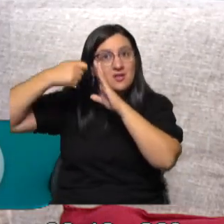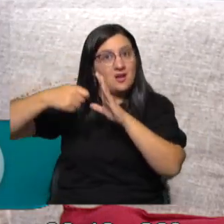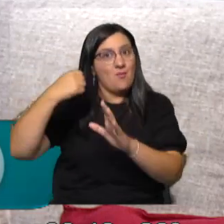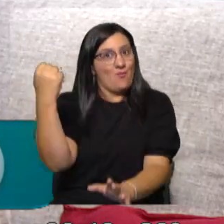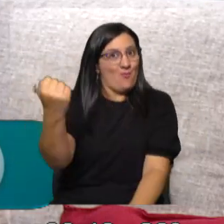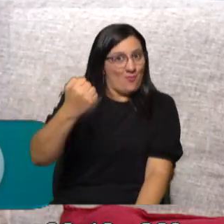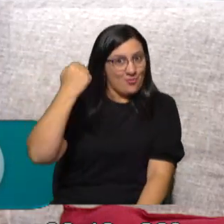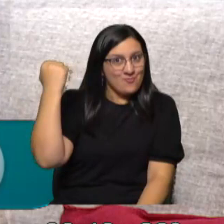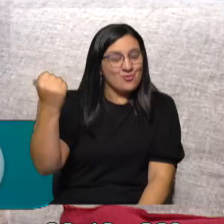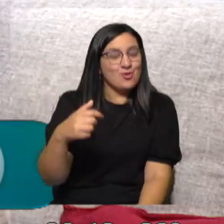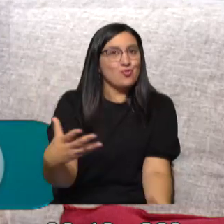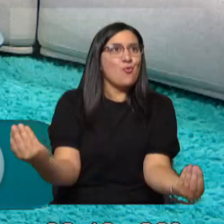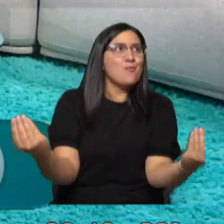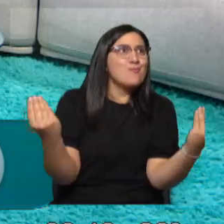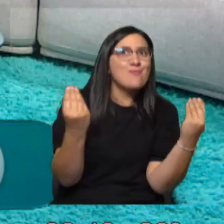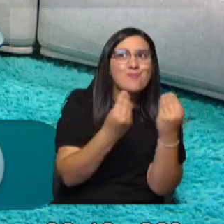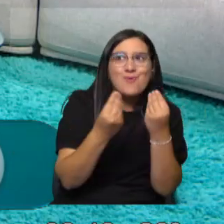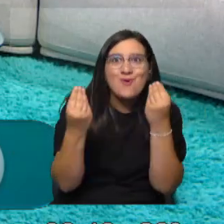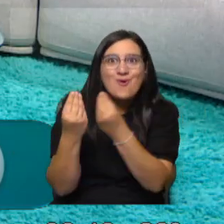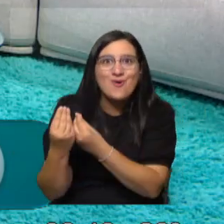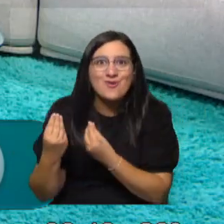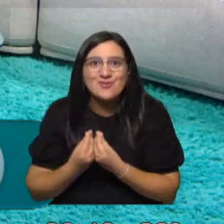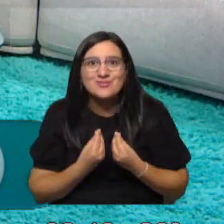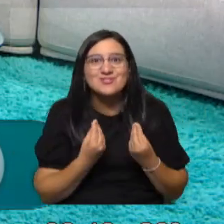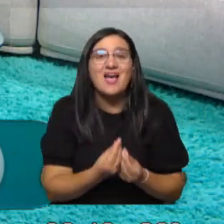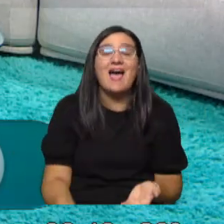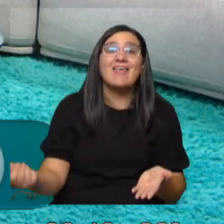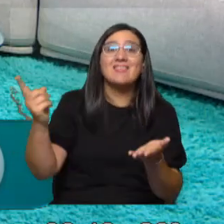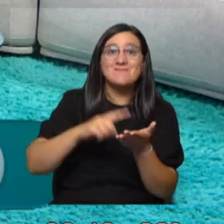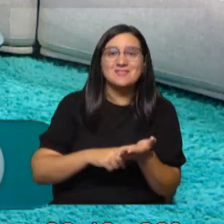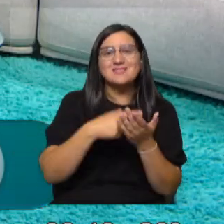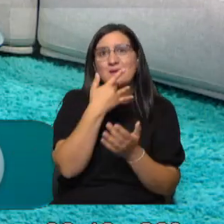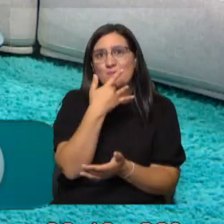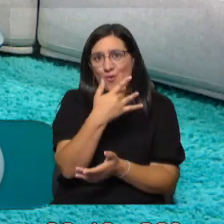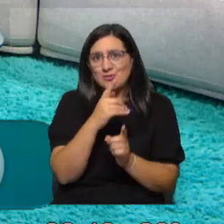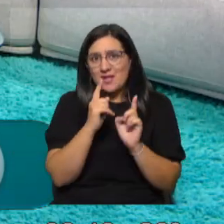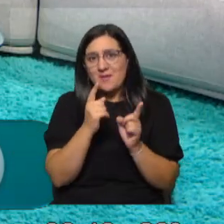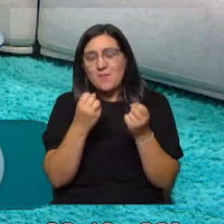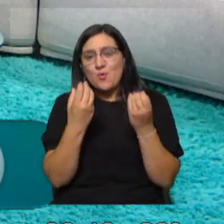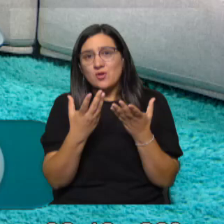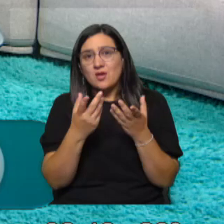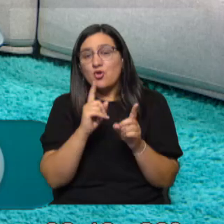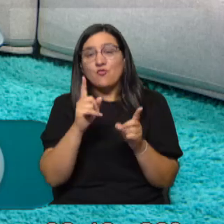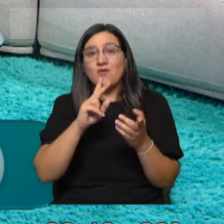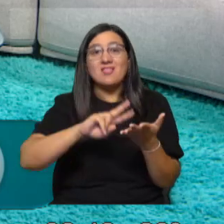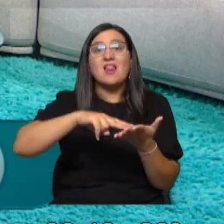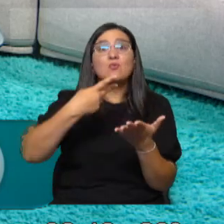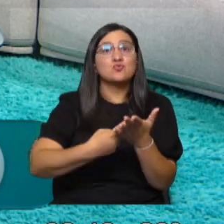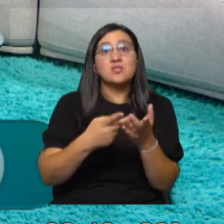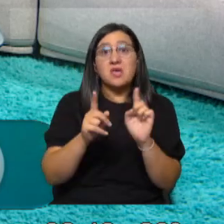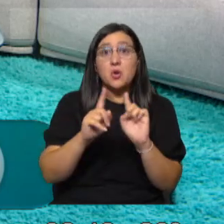importante porque es un número enorme. Enorme. Es mucho, y además, que es muy hermoso eso también, que no fue doblada la